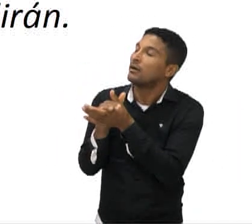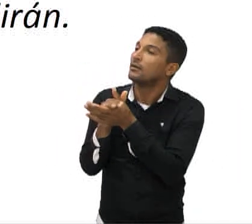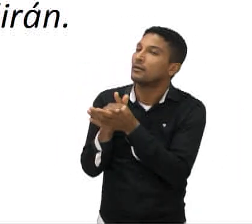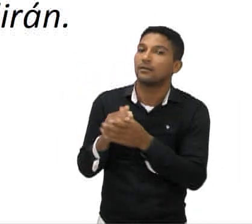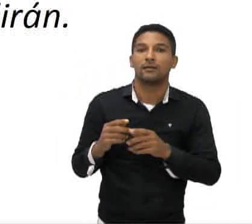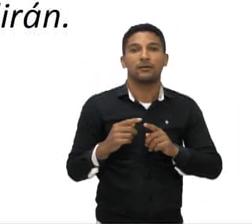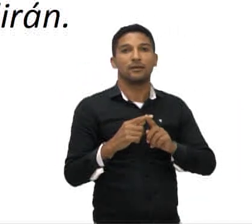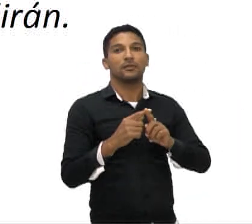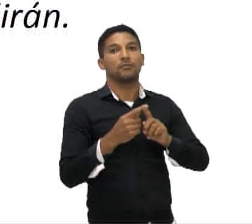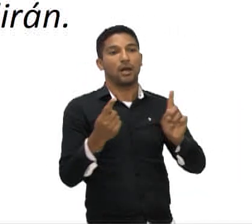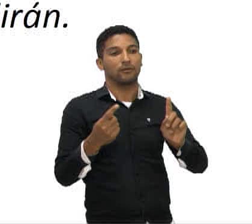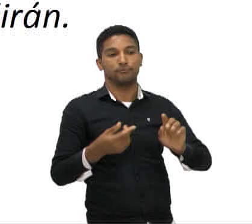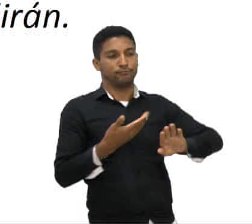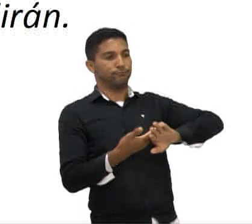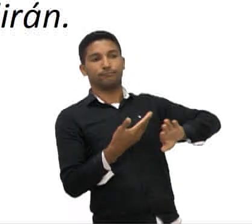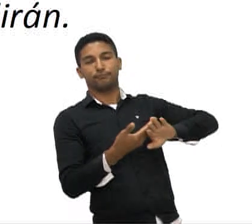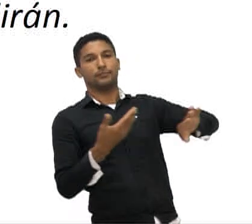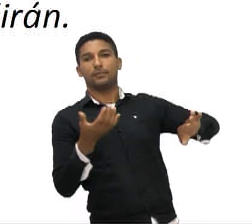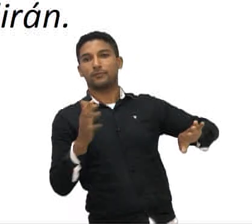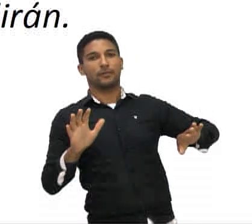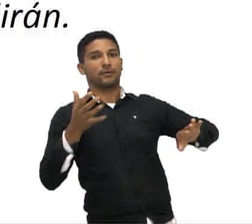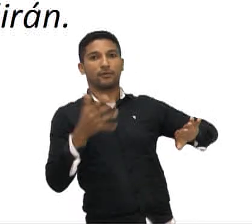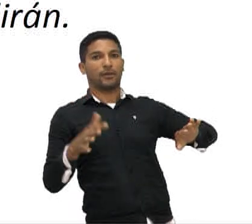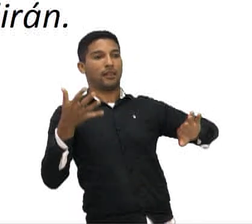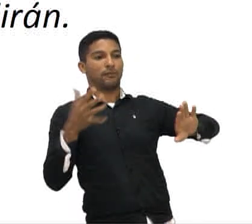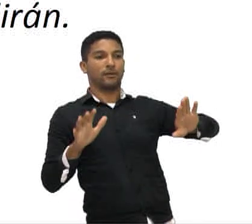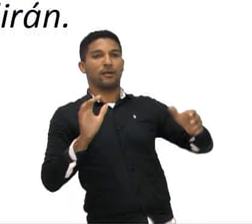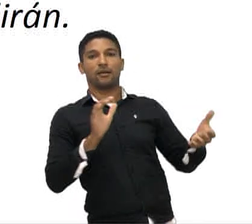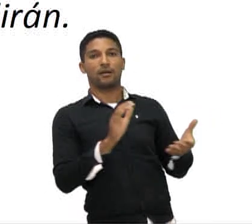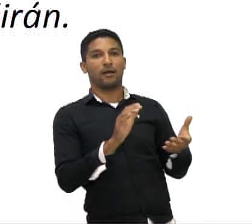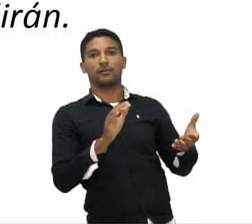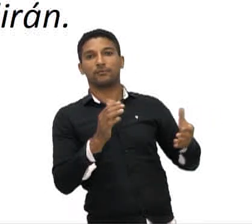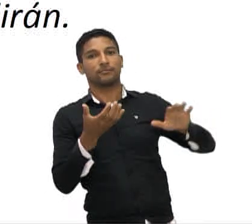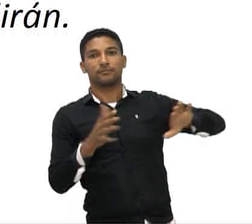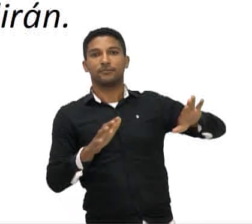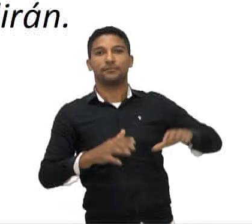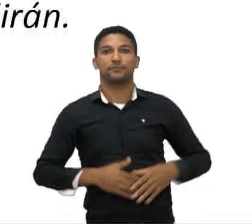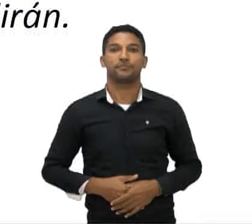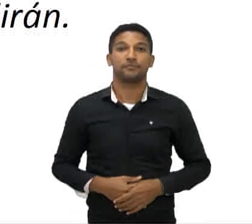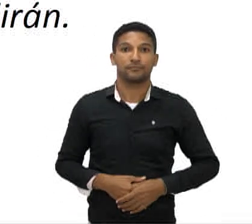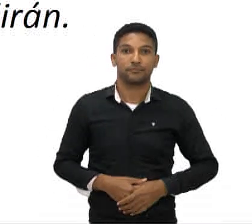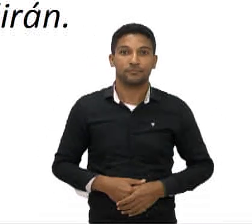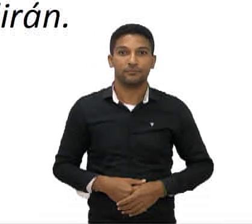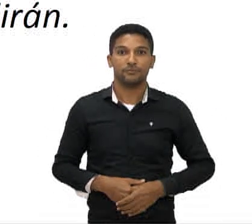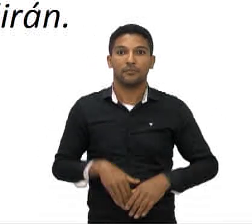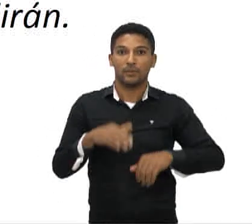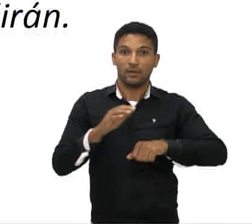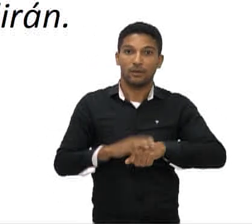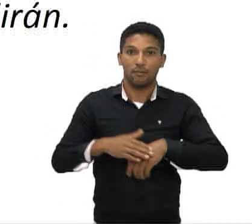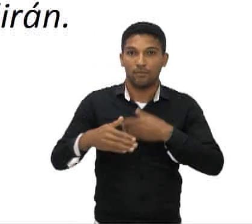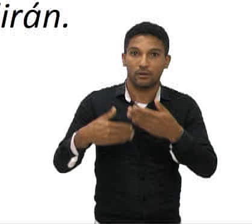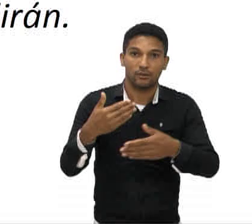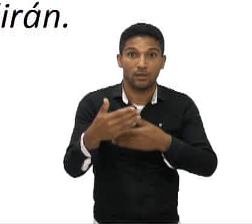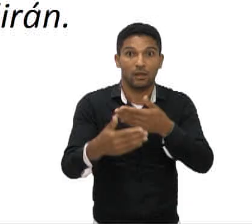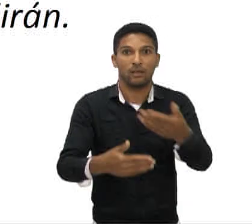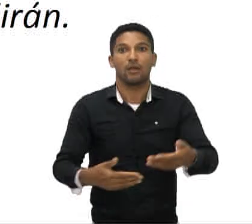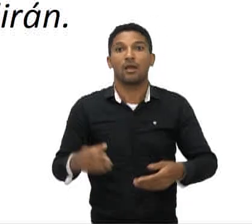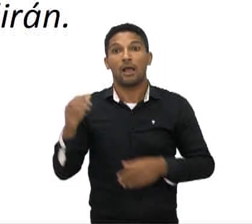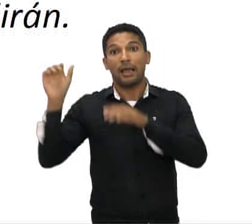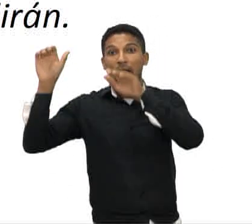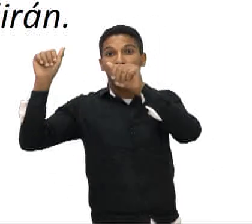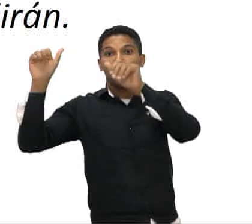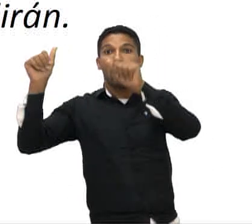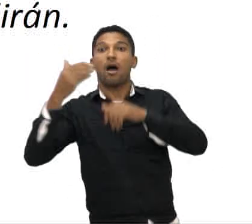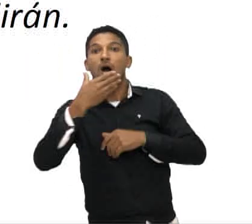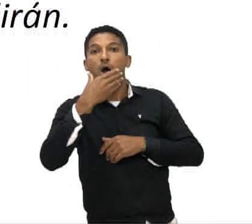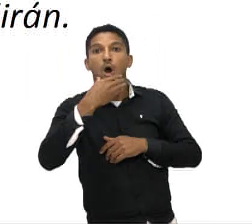por temor al que dirían. Algún tiempo después, el hombre se abandonó a la